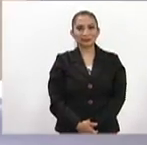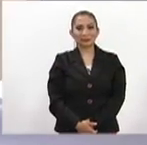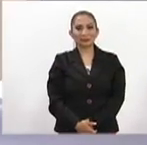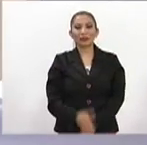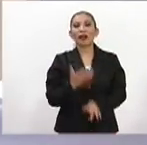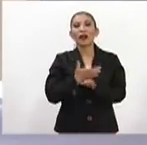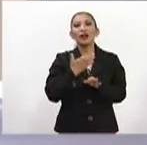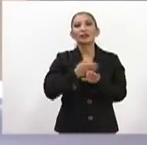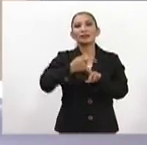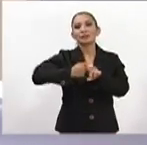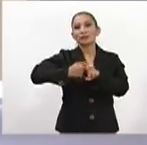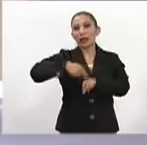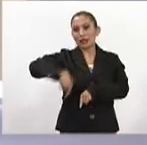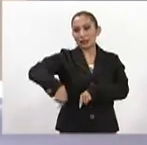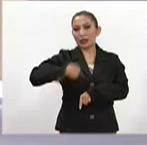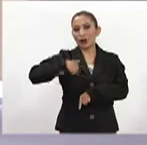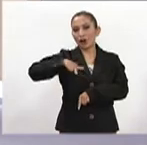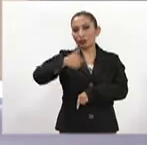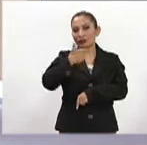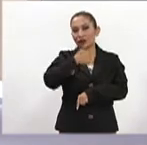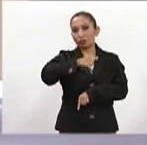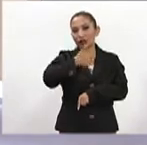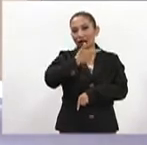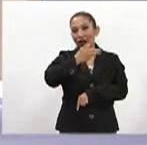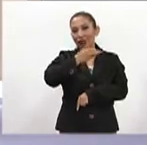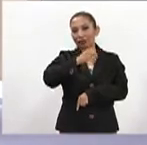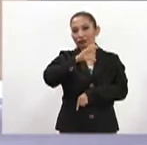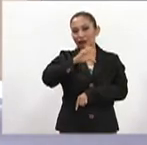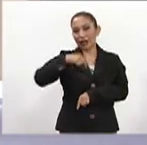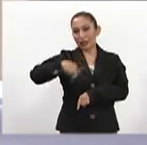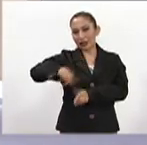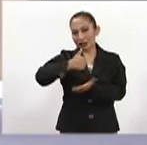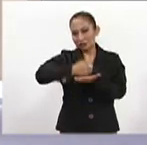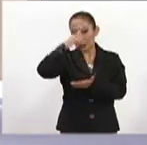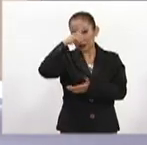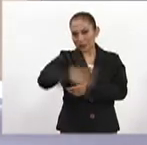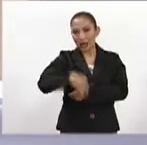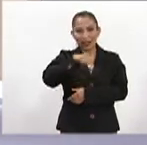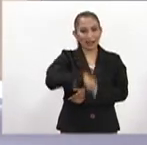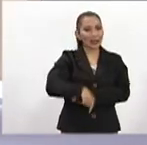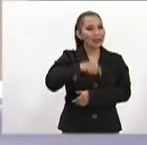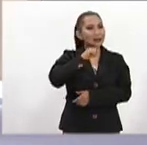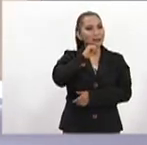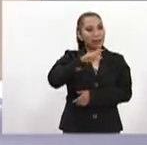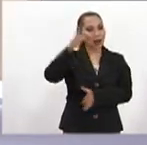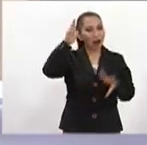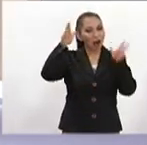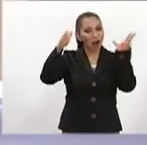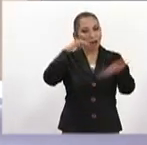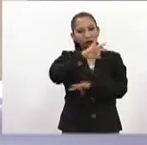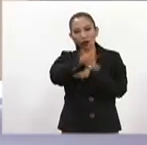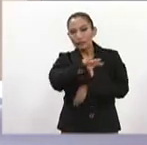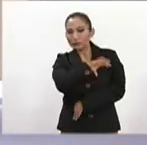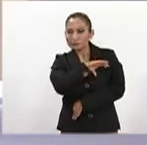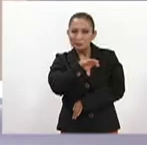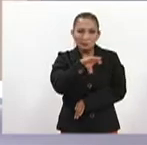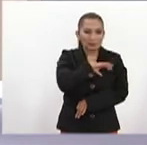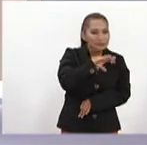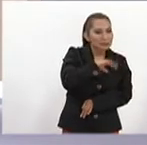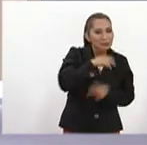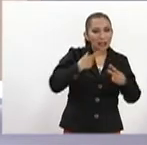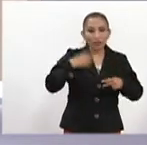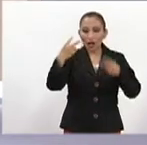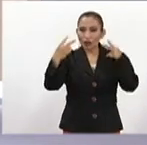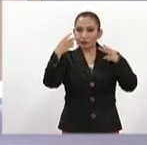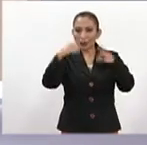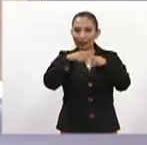En este momento la temperatura 11 grados centígrados en la capital del país. Desde aquí, como siempre, un saludo muy afectuoso también a quienes